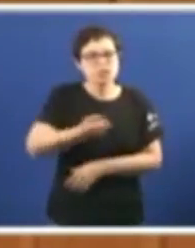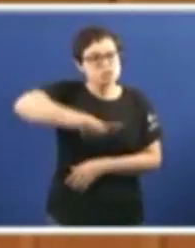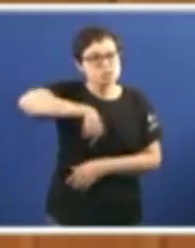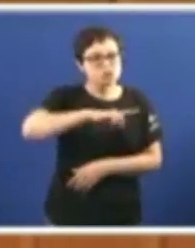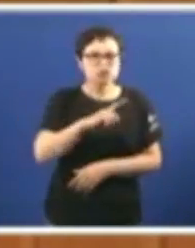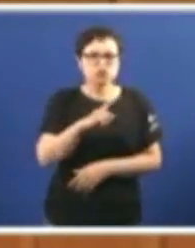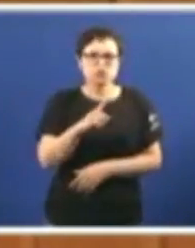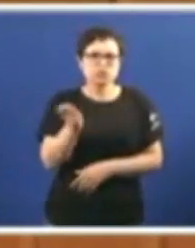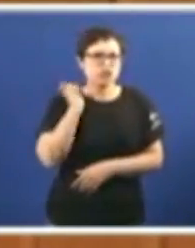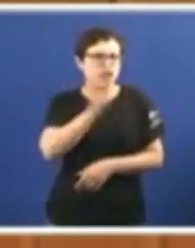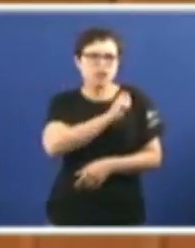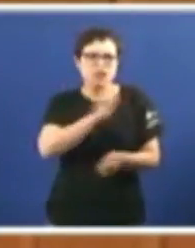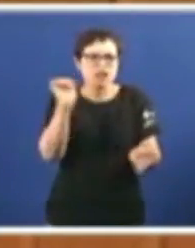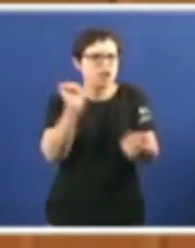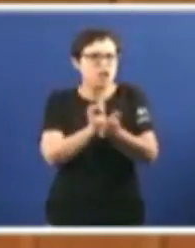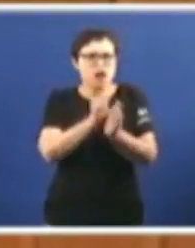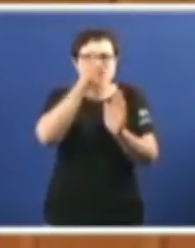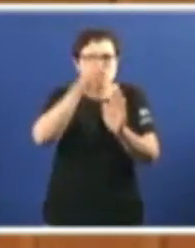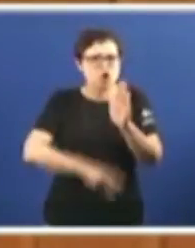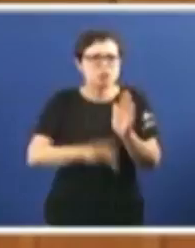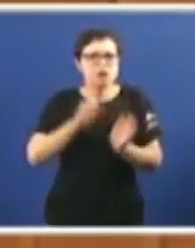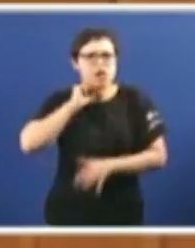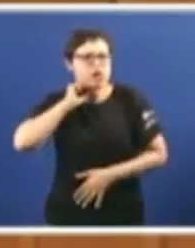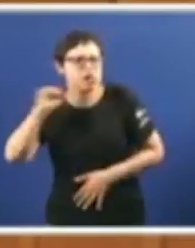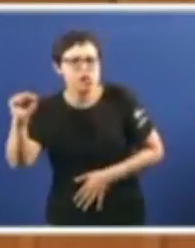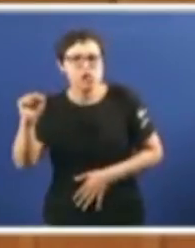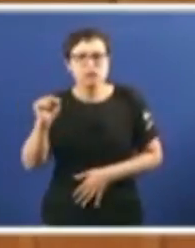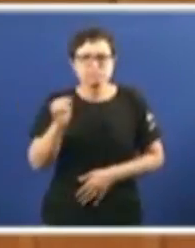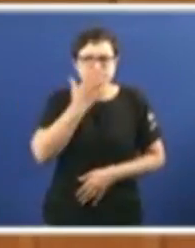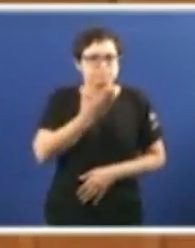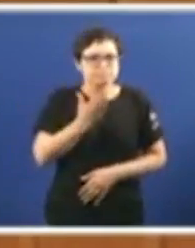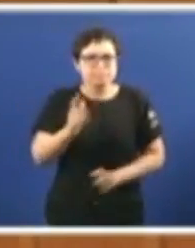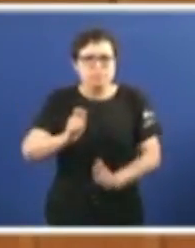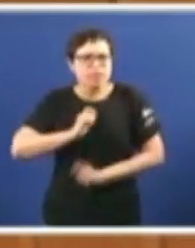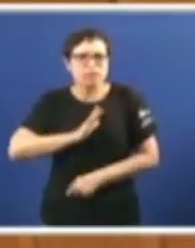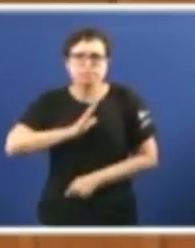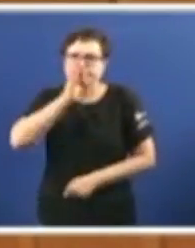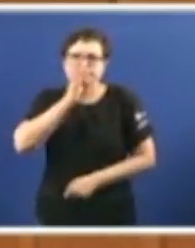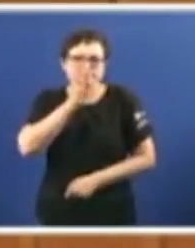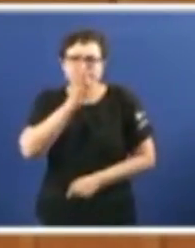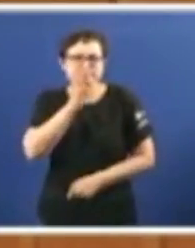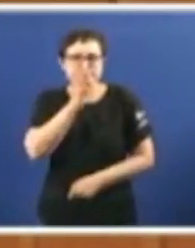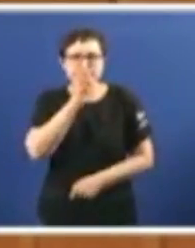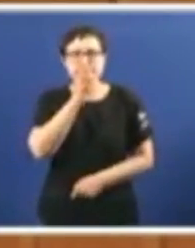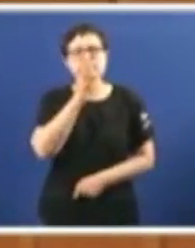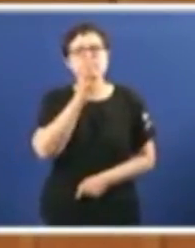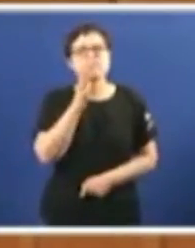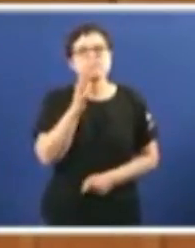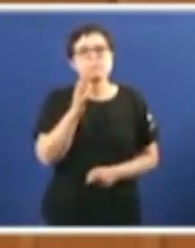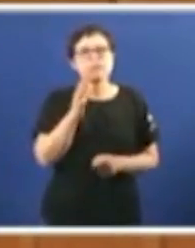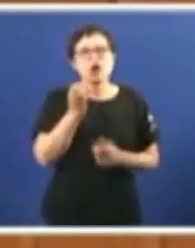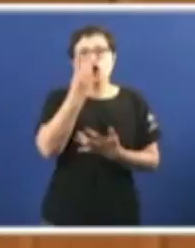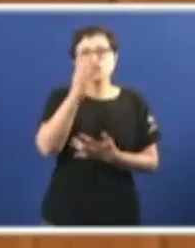súas propias normativas, isto é totalmente insuficiente, é dicir que esa proposta dun máximo